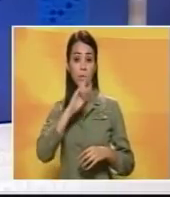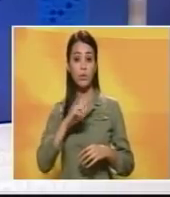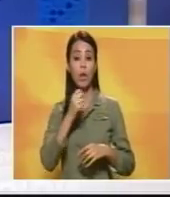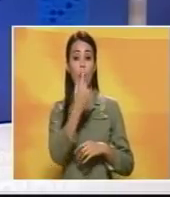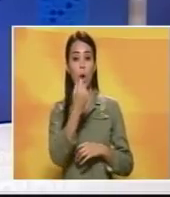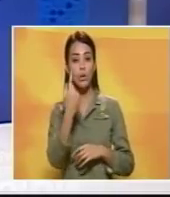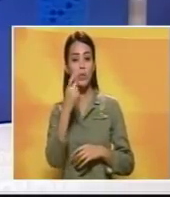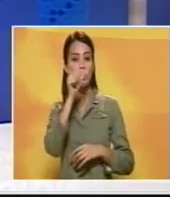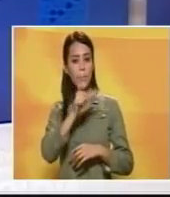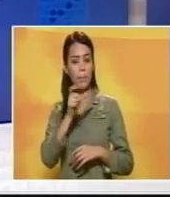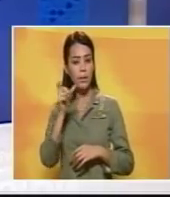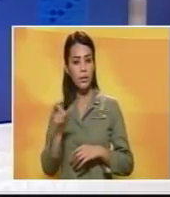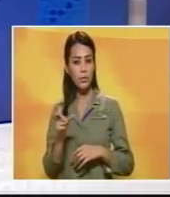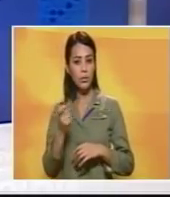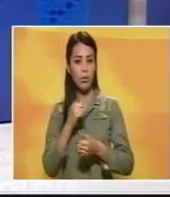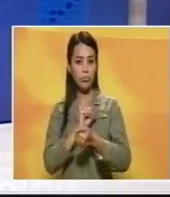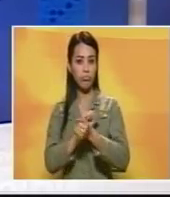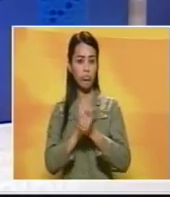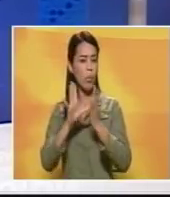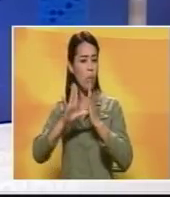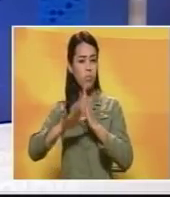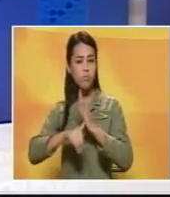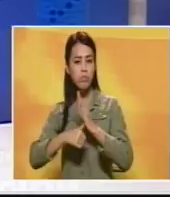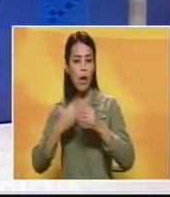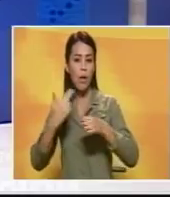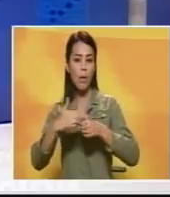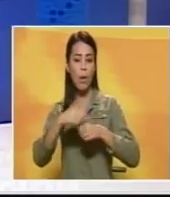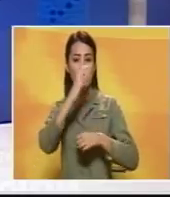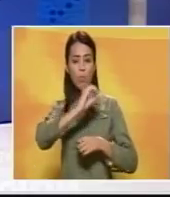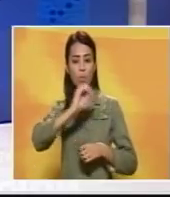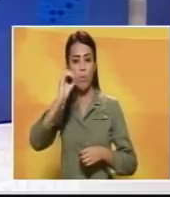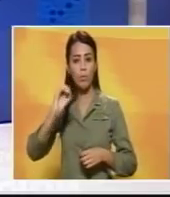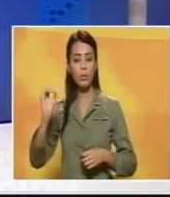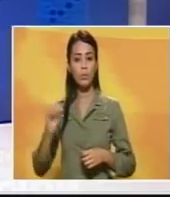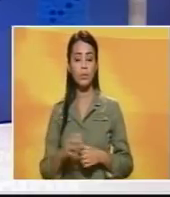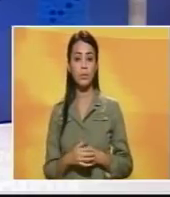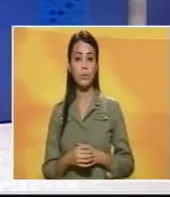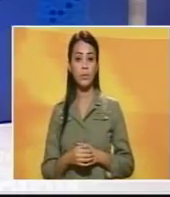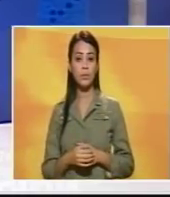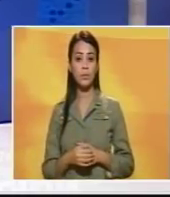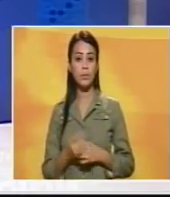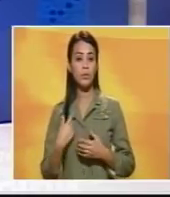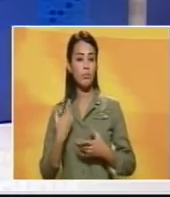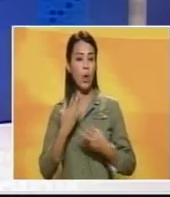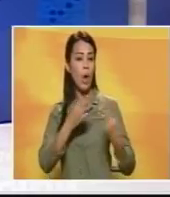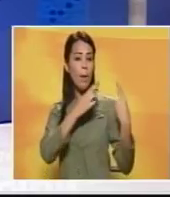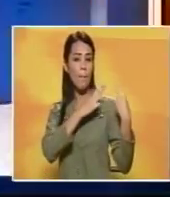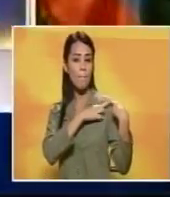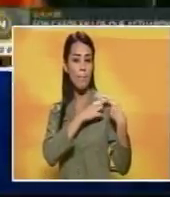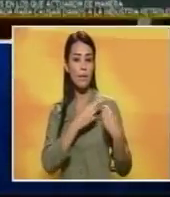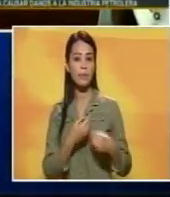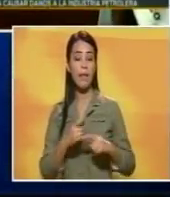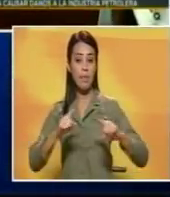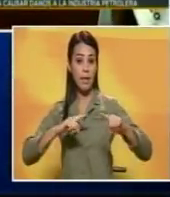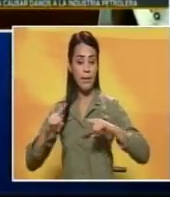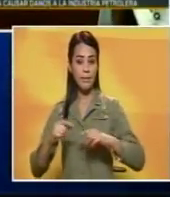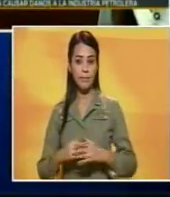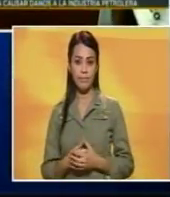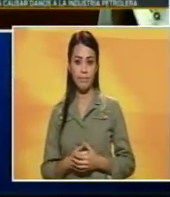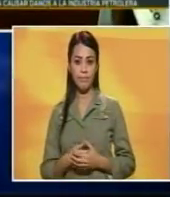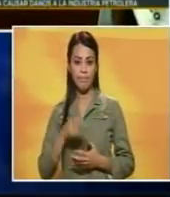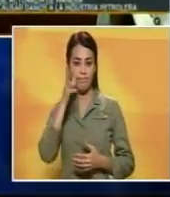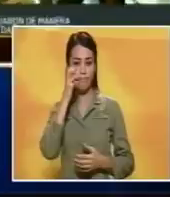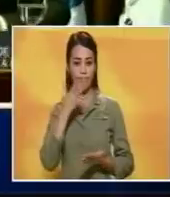fueron aprehendidas por el caso de corrupción de la faja petrolífera del Orinoco, quienes en su mayoría ocupaban cargos de gerentes. Escuchemos. Aquí